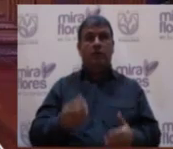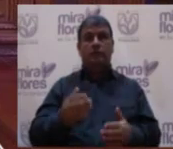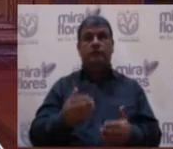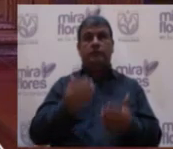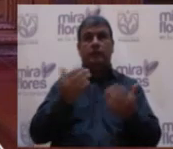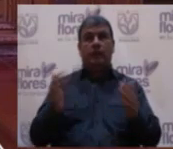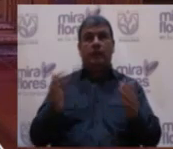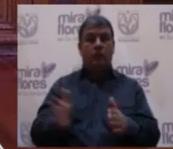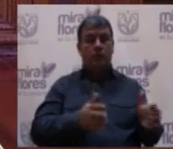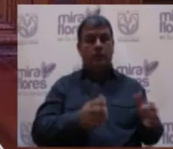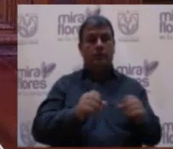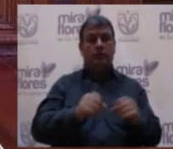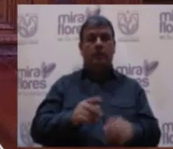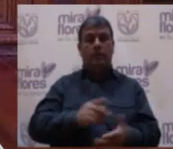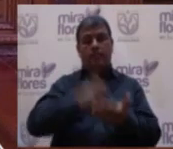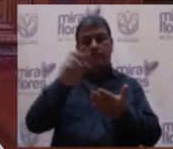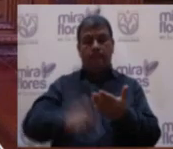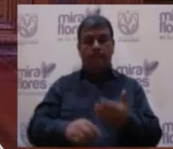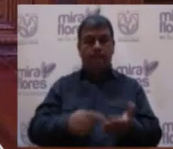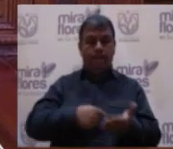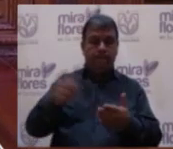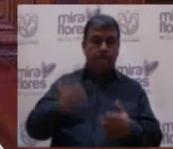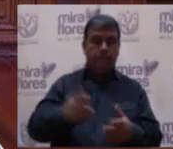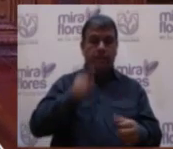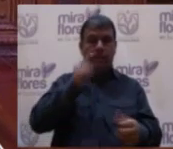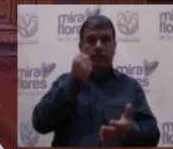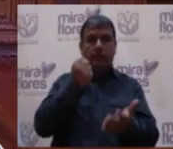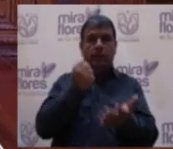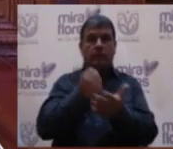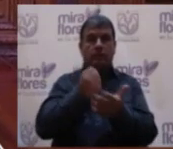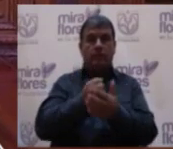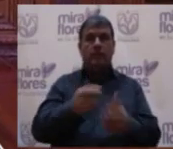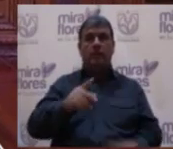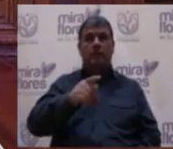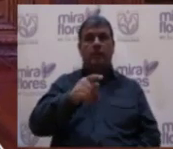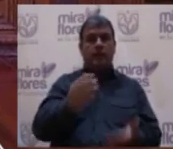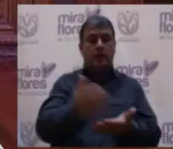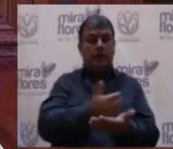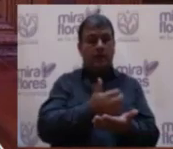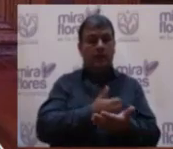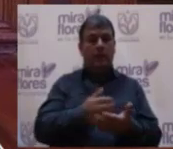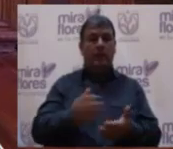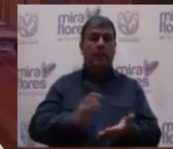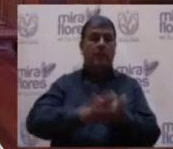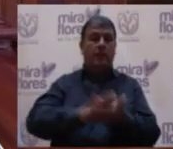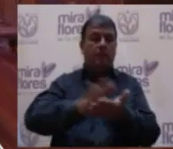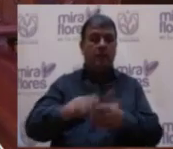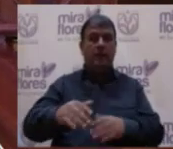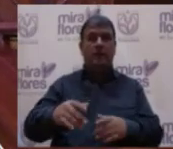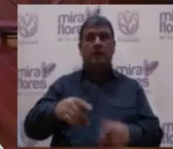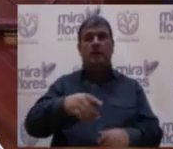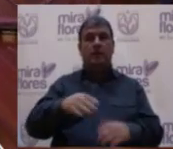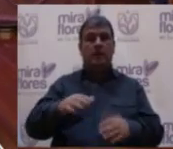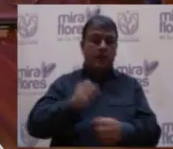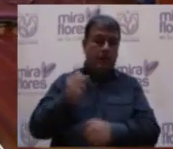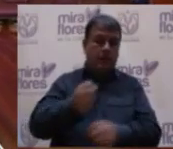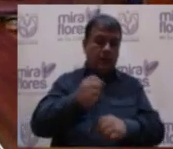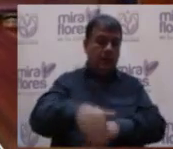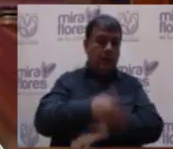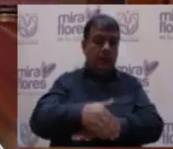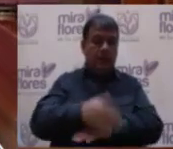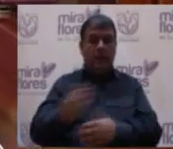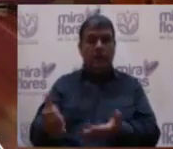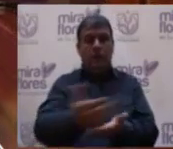día. Proyecto de ordenanza que aprueba el régimen tributario de los servicios de limpieza pública, barrio de calles, recolección de